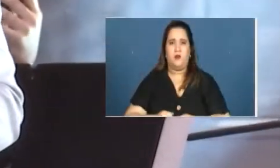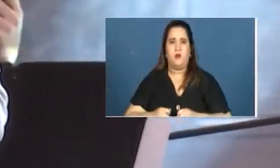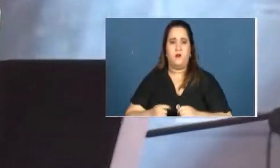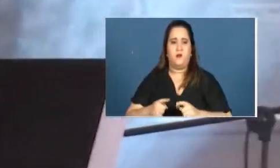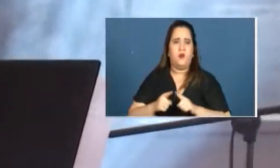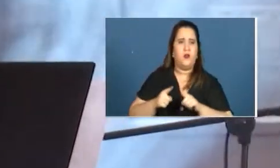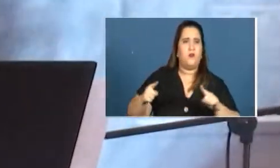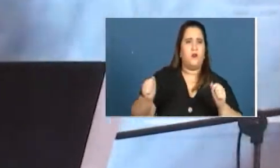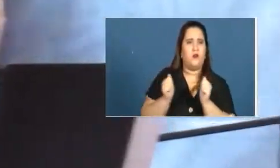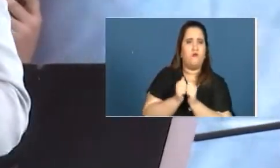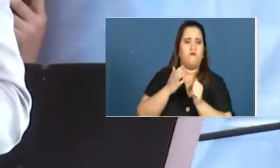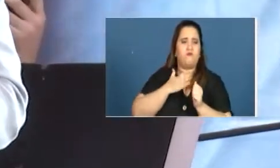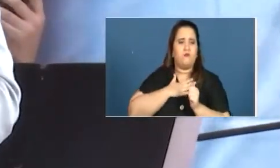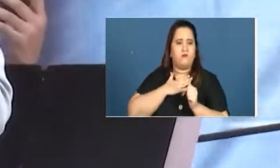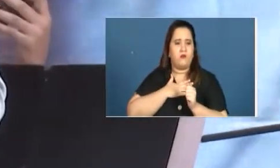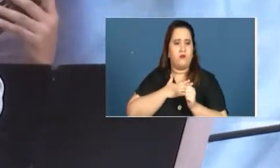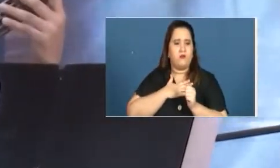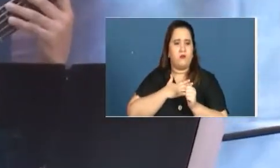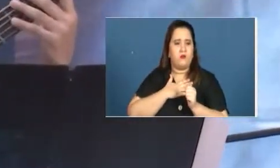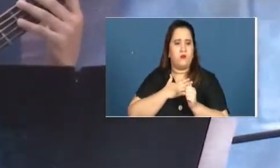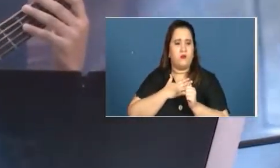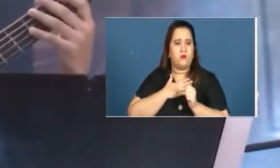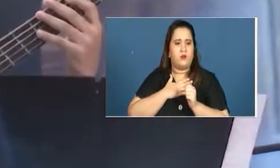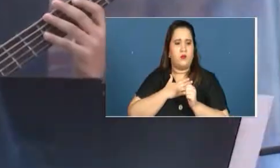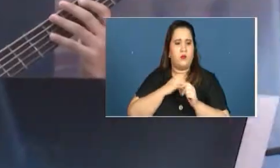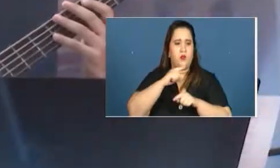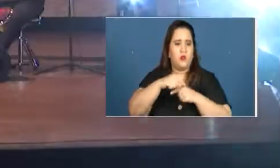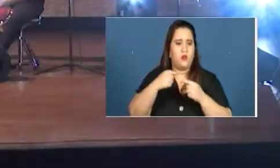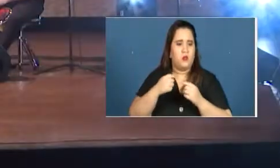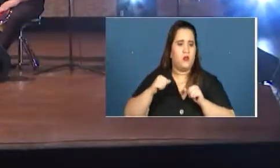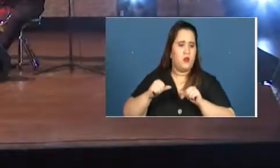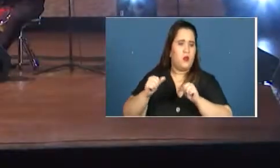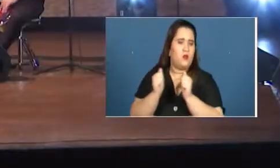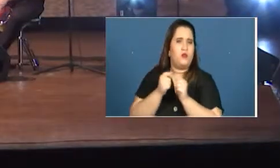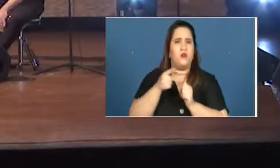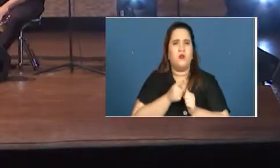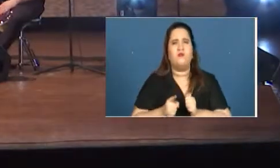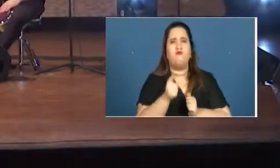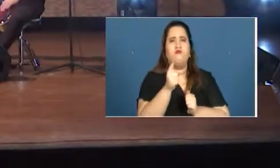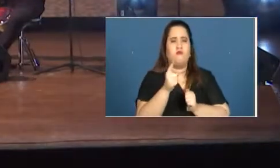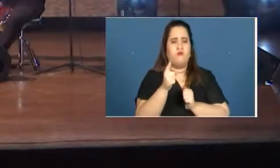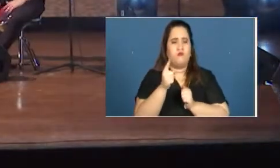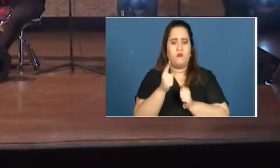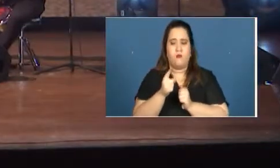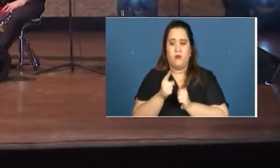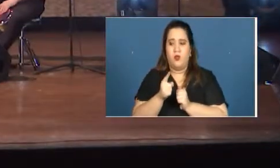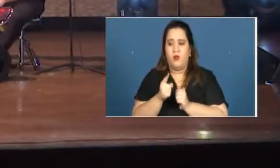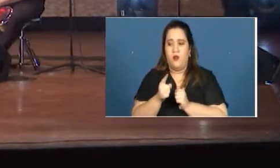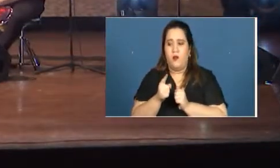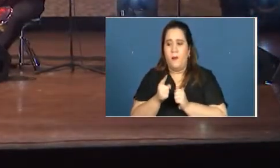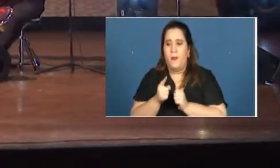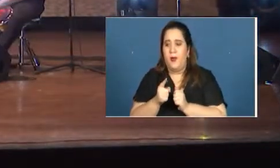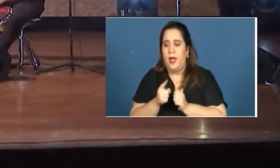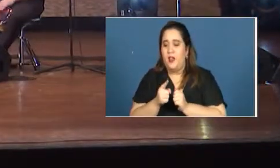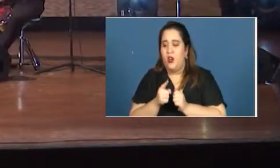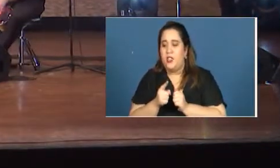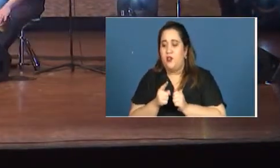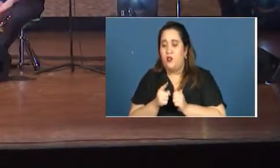un lamento, haciéndolas salir, son todas para ti, una por una